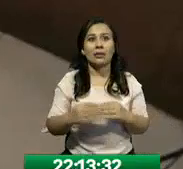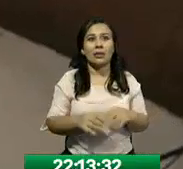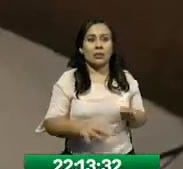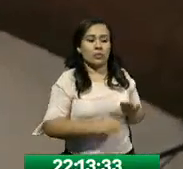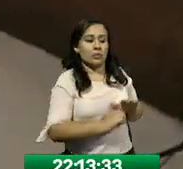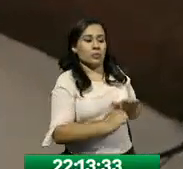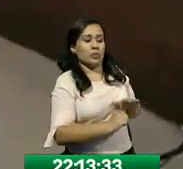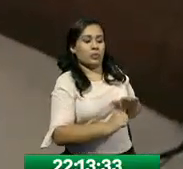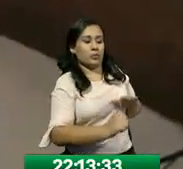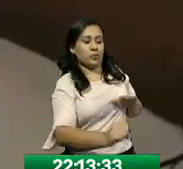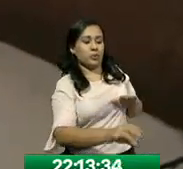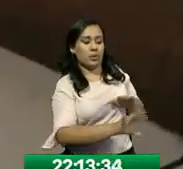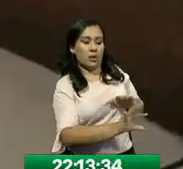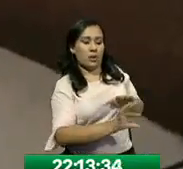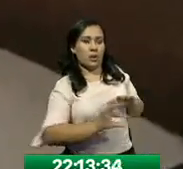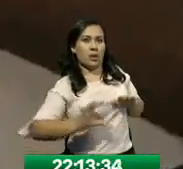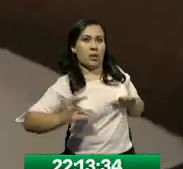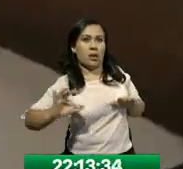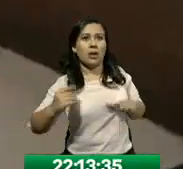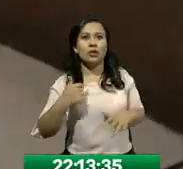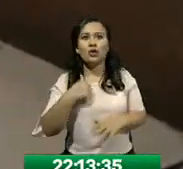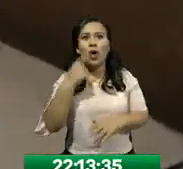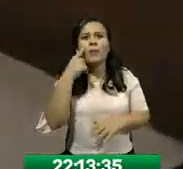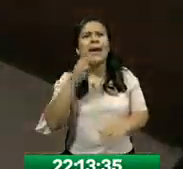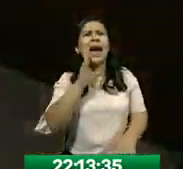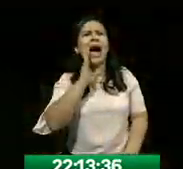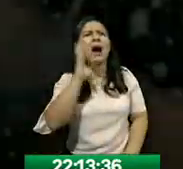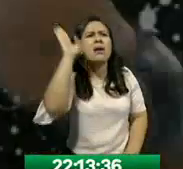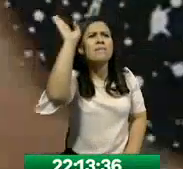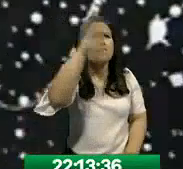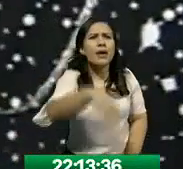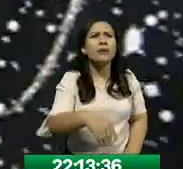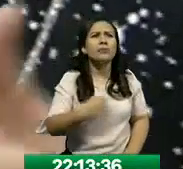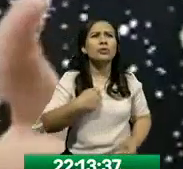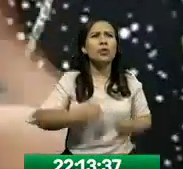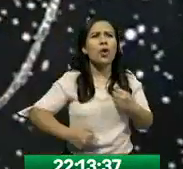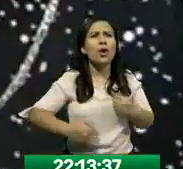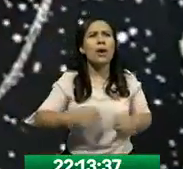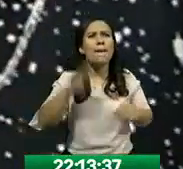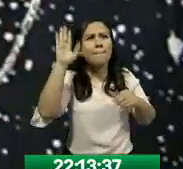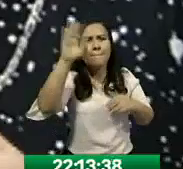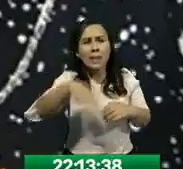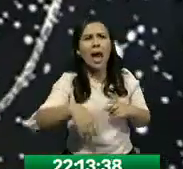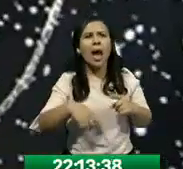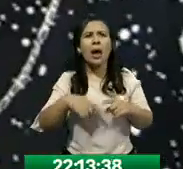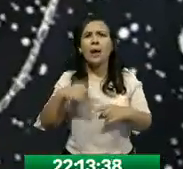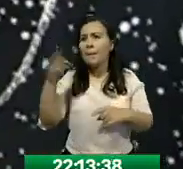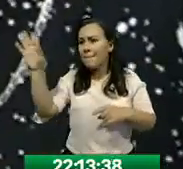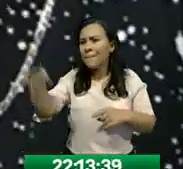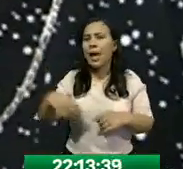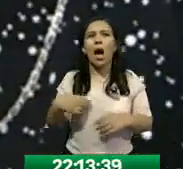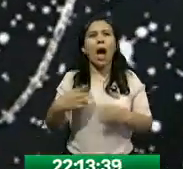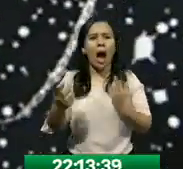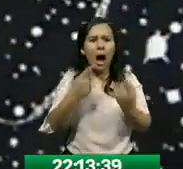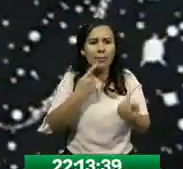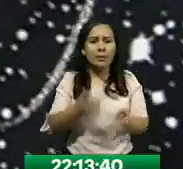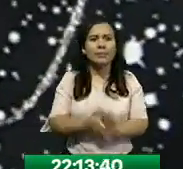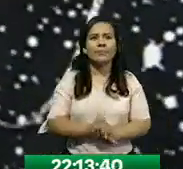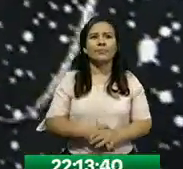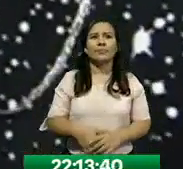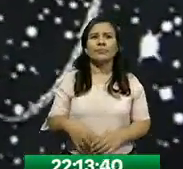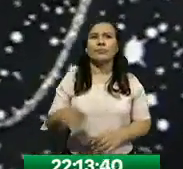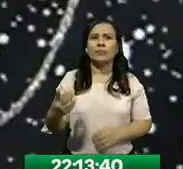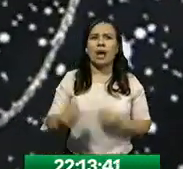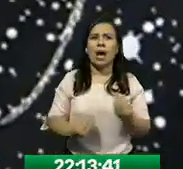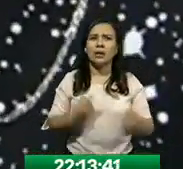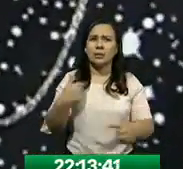tienen en las vitrinas. Yo recién lo vi, yo lo llamé y ya pues así como yo llamo a los clientes, venga amigo, venga. Y él me vio que estaba solo, me está diciendo con quién anda, con